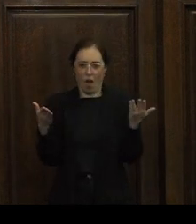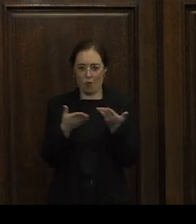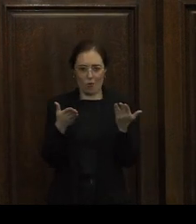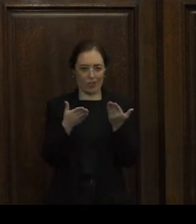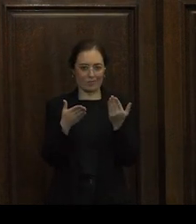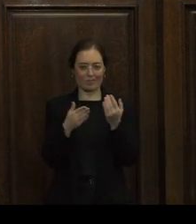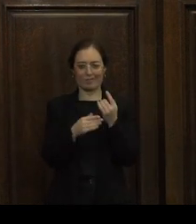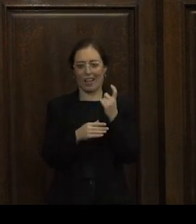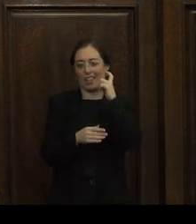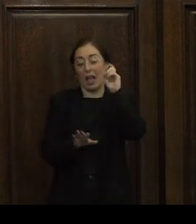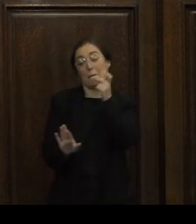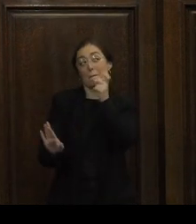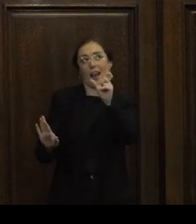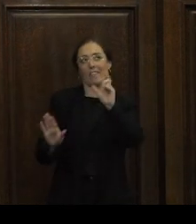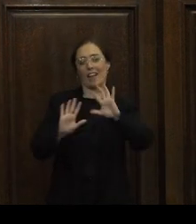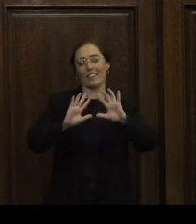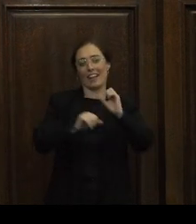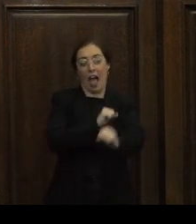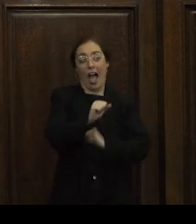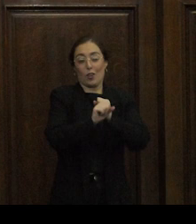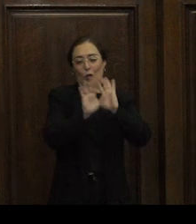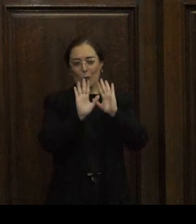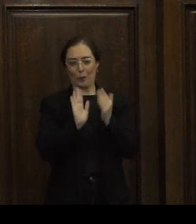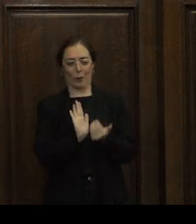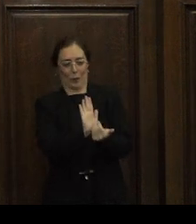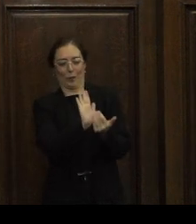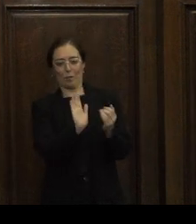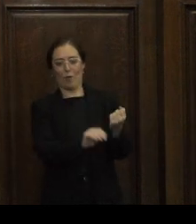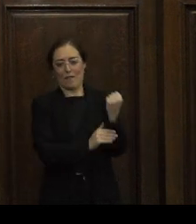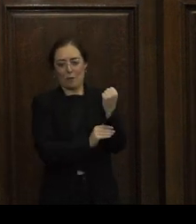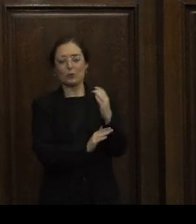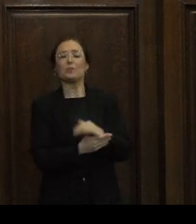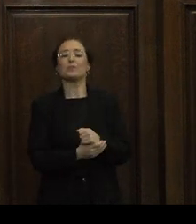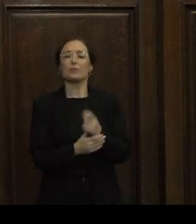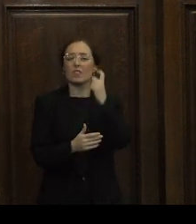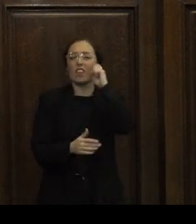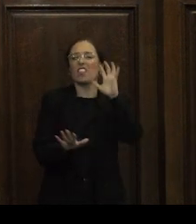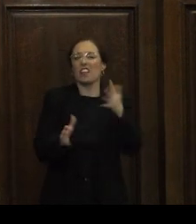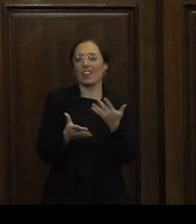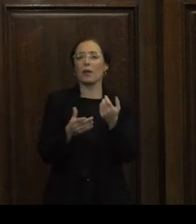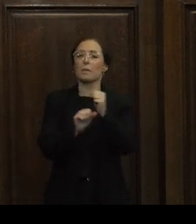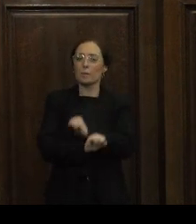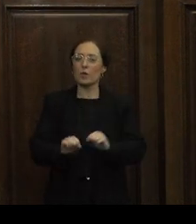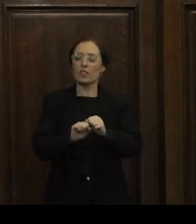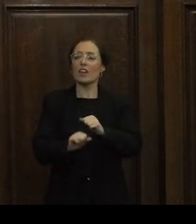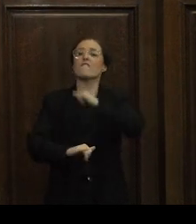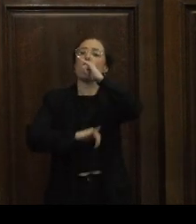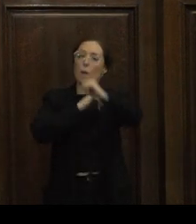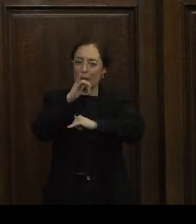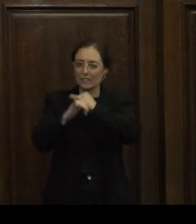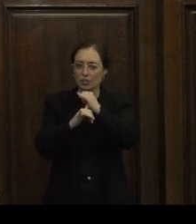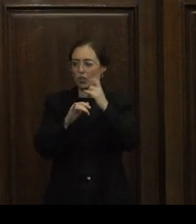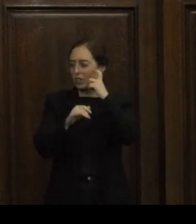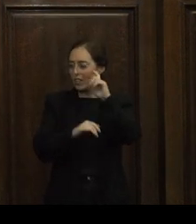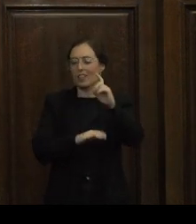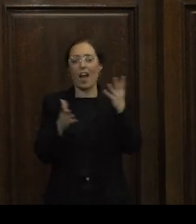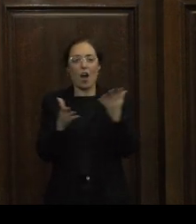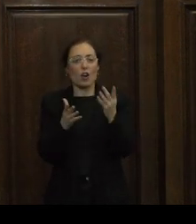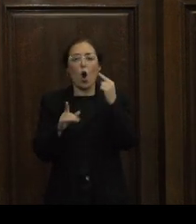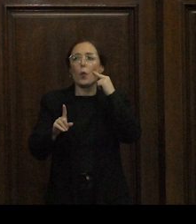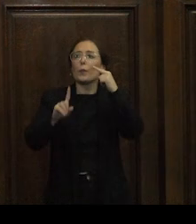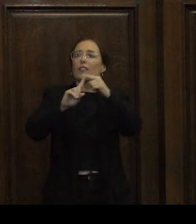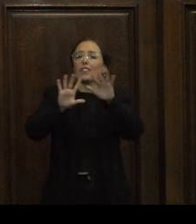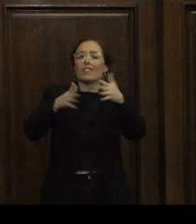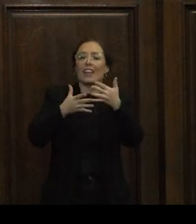reciente y que se transformó en la palabra del año hace poco, se refiere a informaciones o aseveraciones que no se basan en